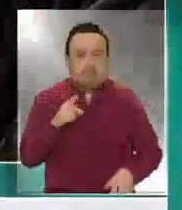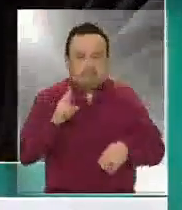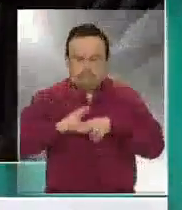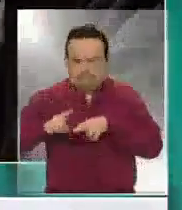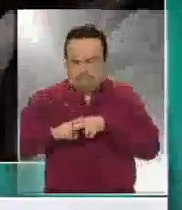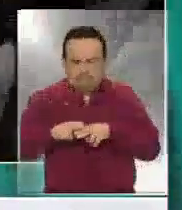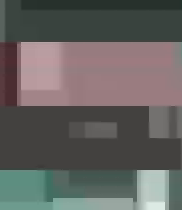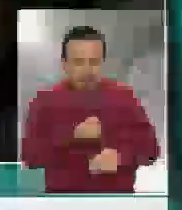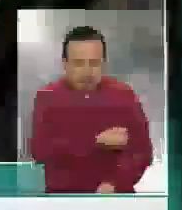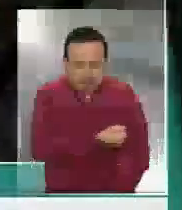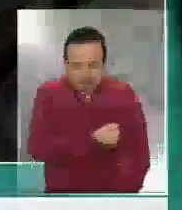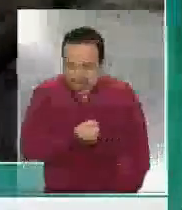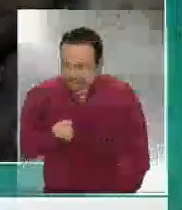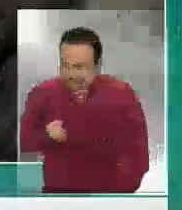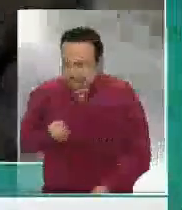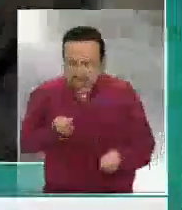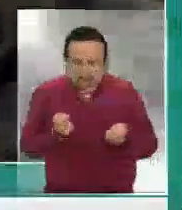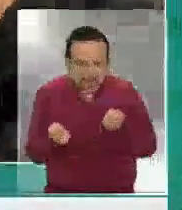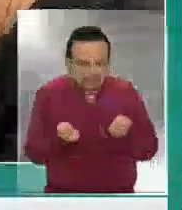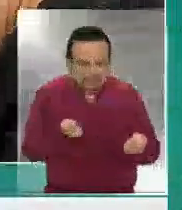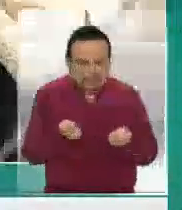ajuste